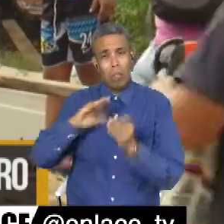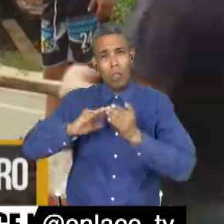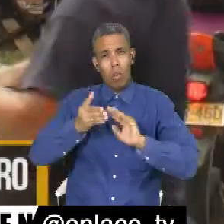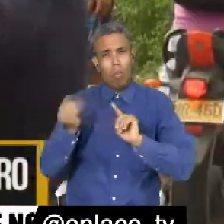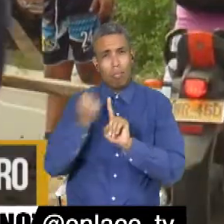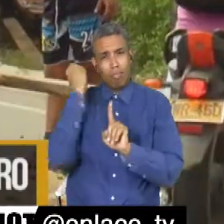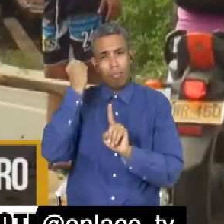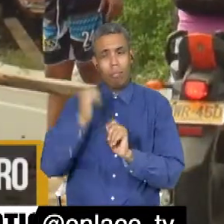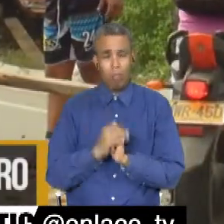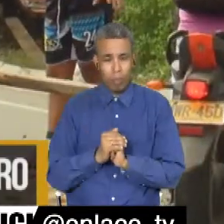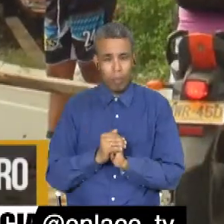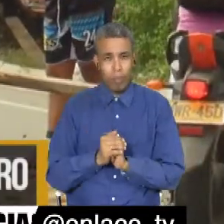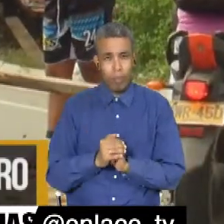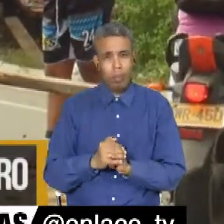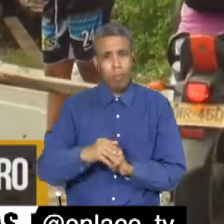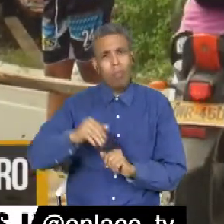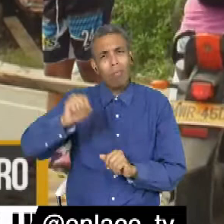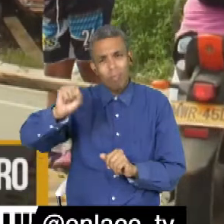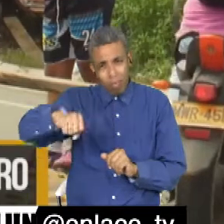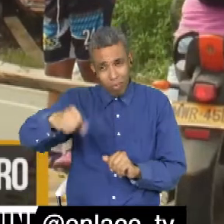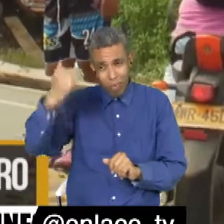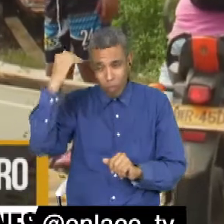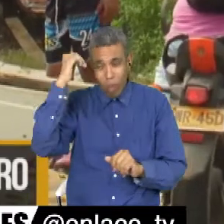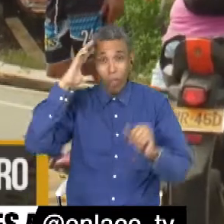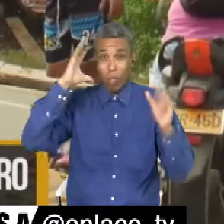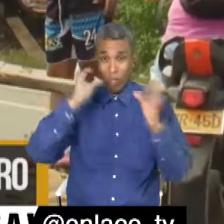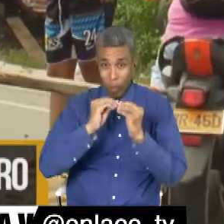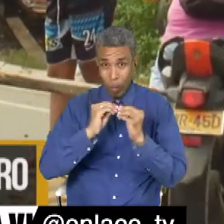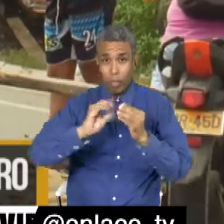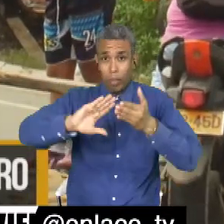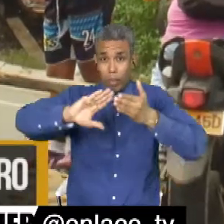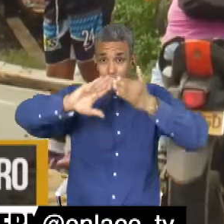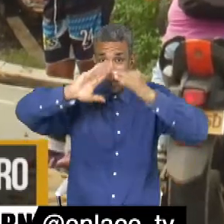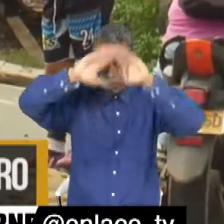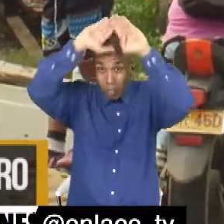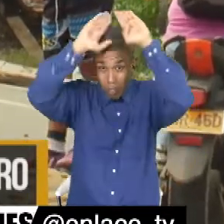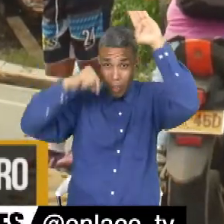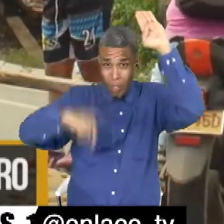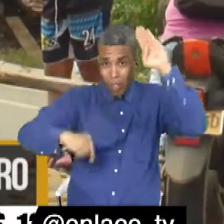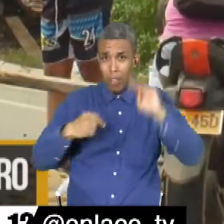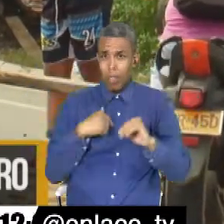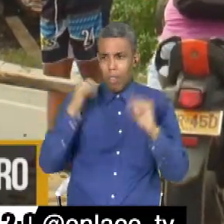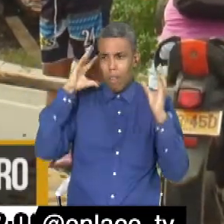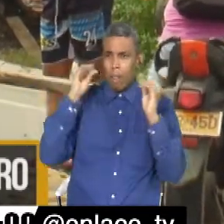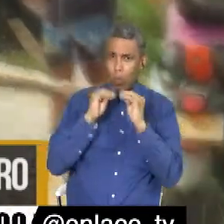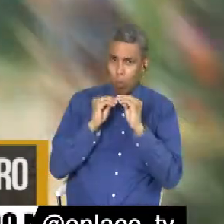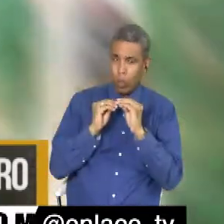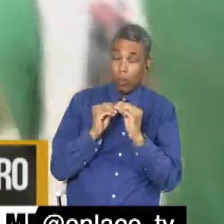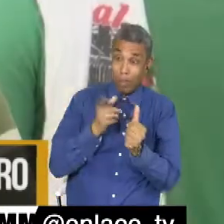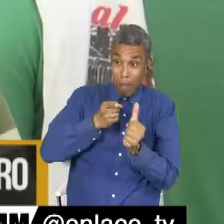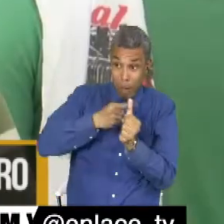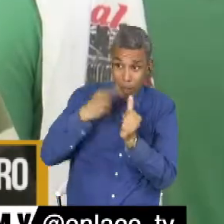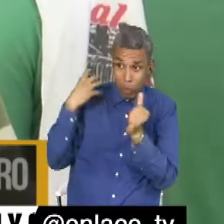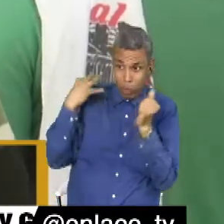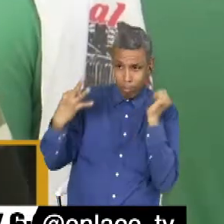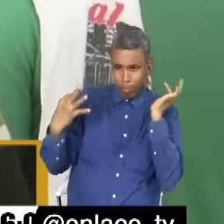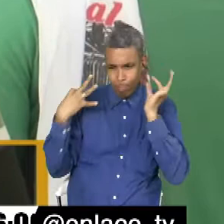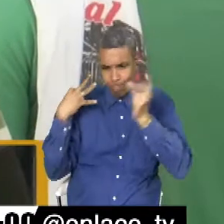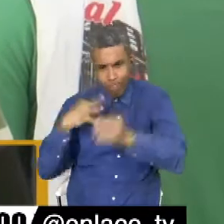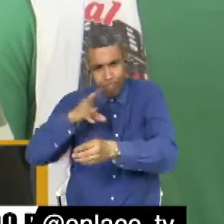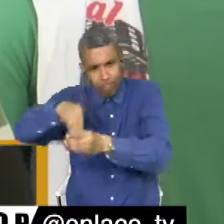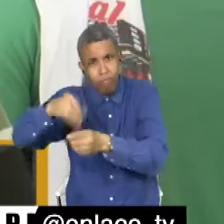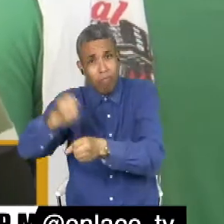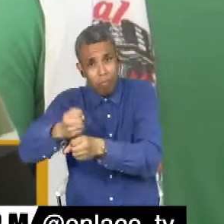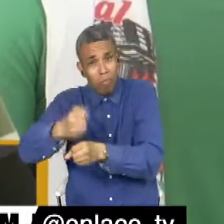años anteriores para incluir laboralmente la mano de obra de aquí del corregimiento del centro tampoco se han cumplido. Entonces, por lo menos que